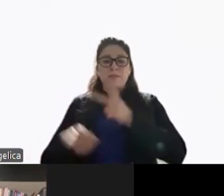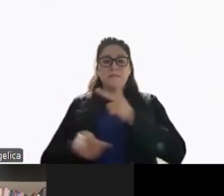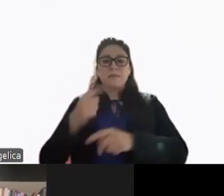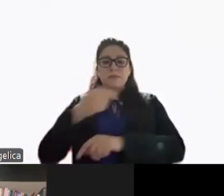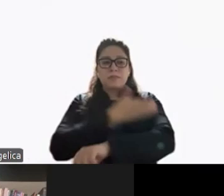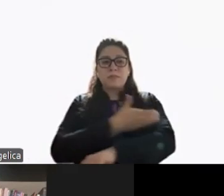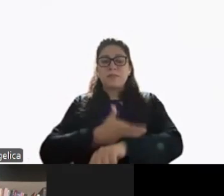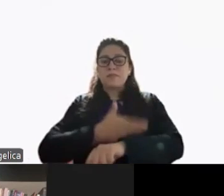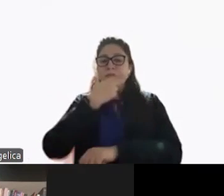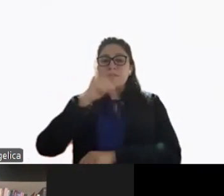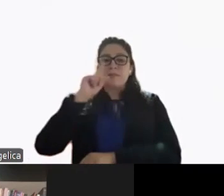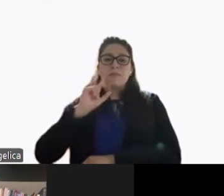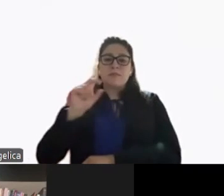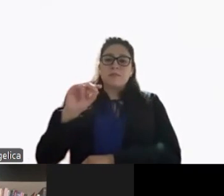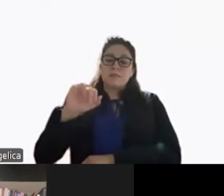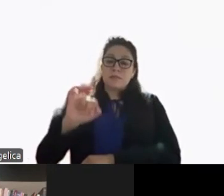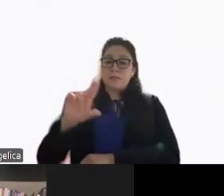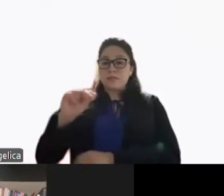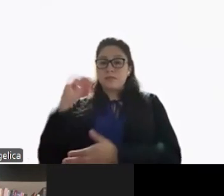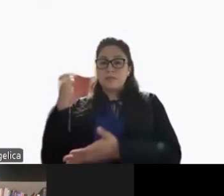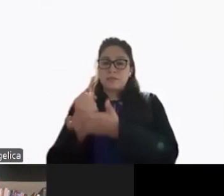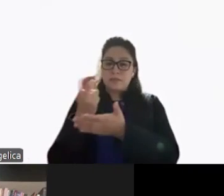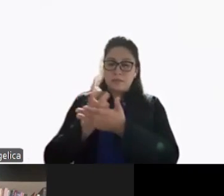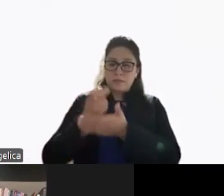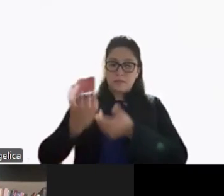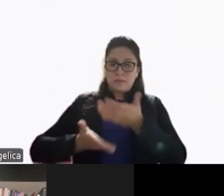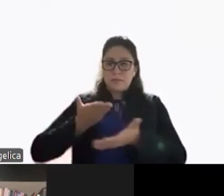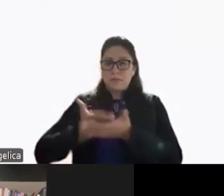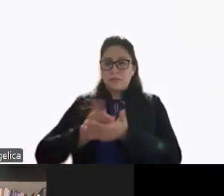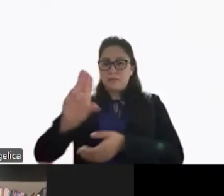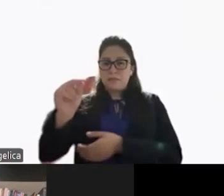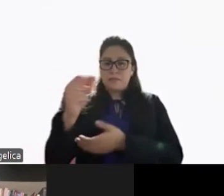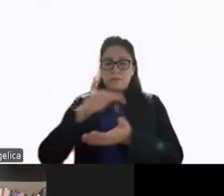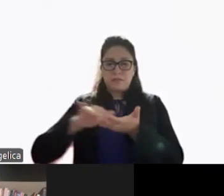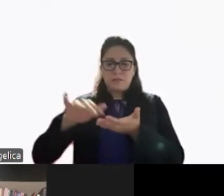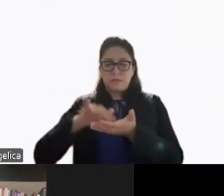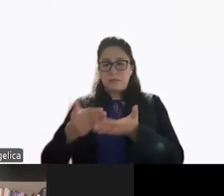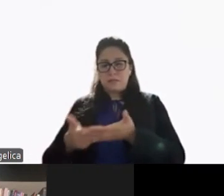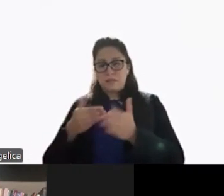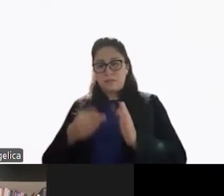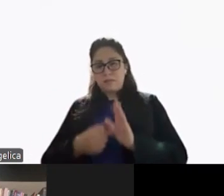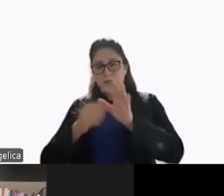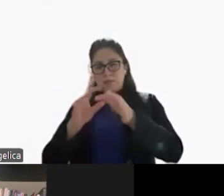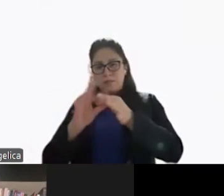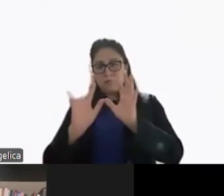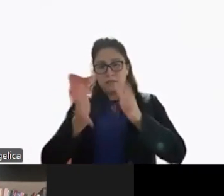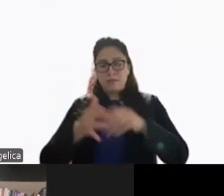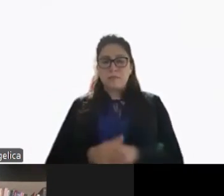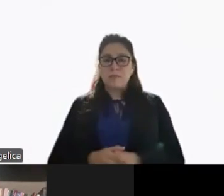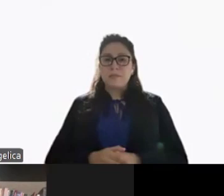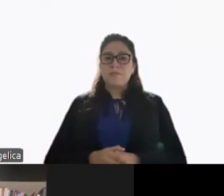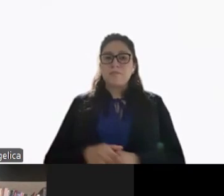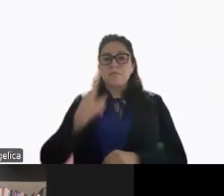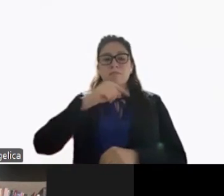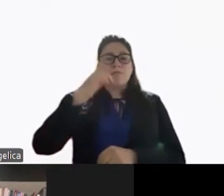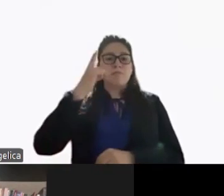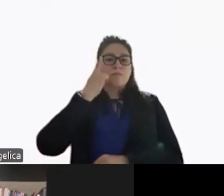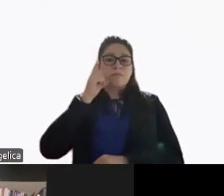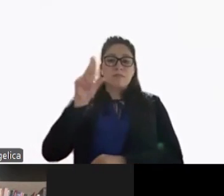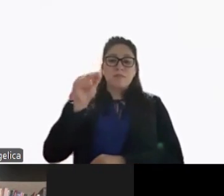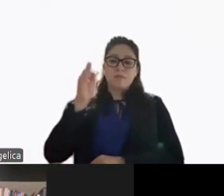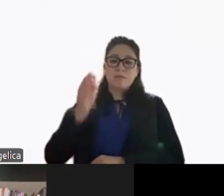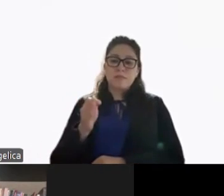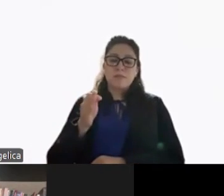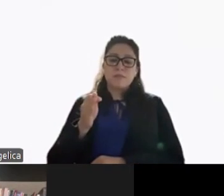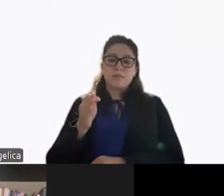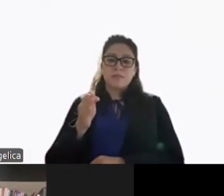de dispensarse la lectura del dictamen que se presenta. Si alguna diputada o algún diputado está en contra de la